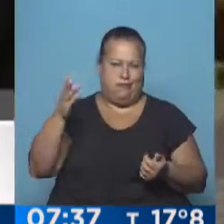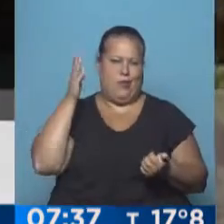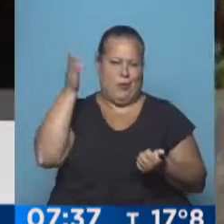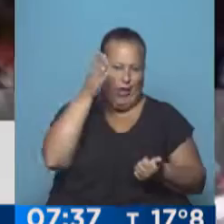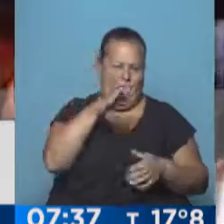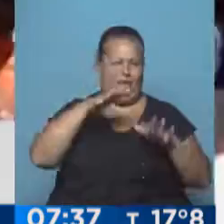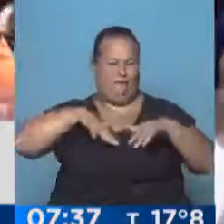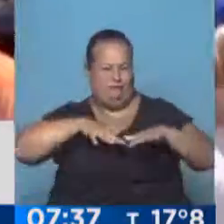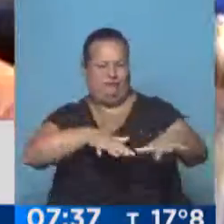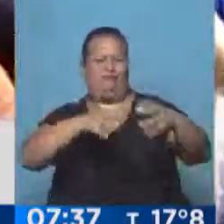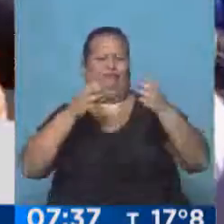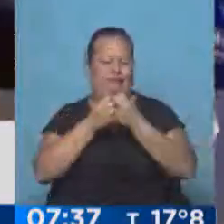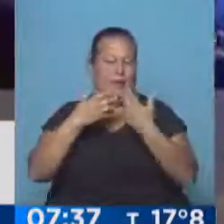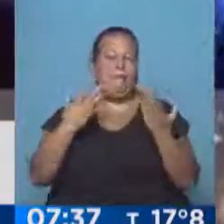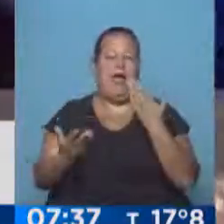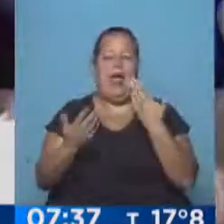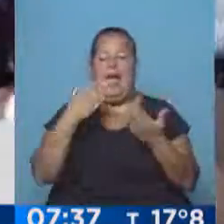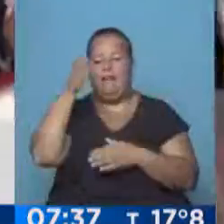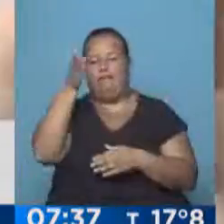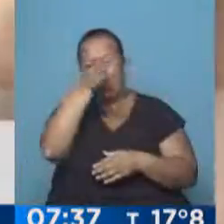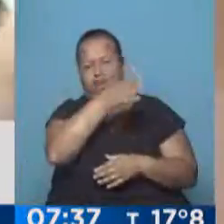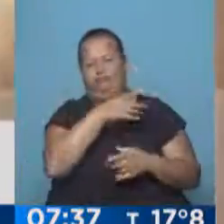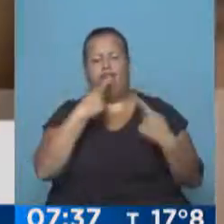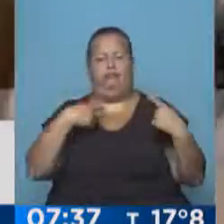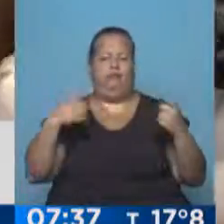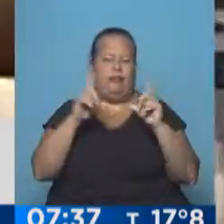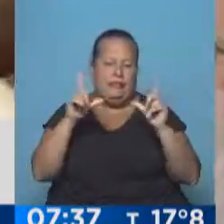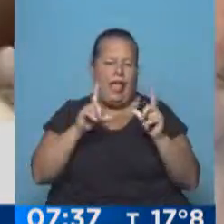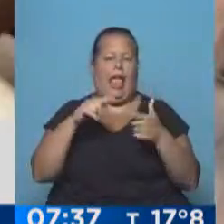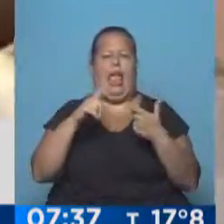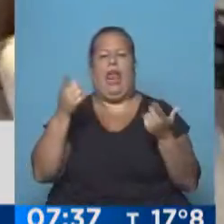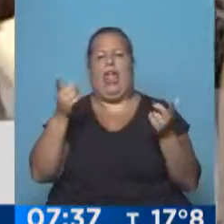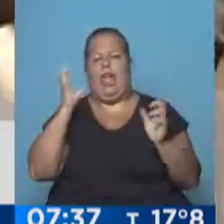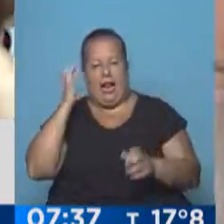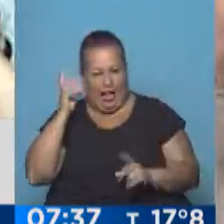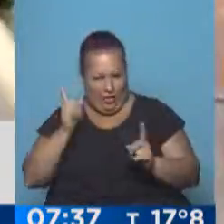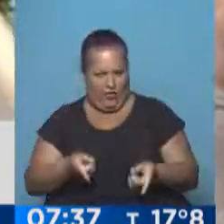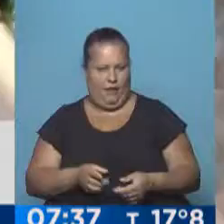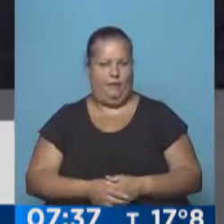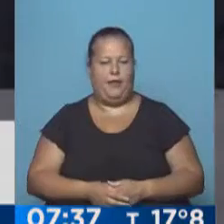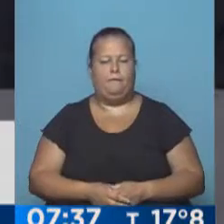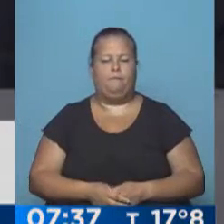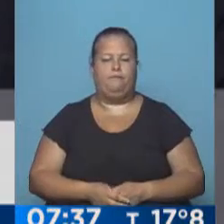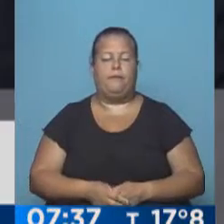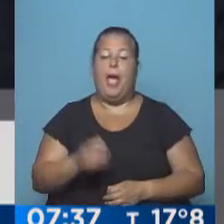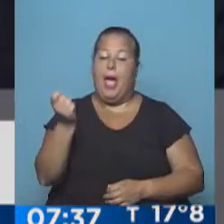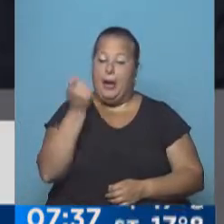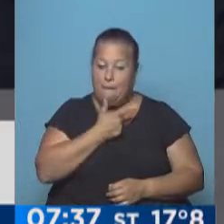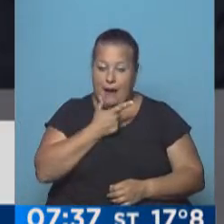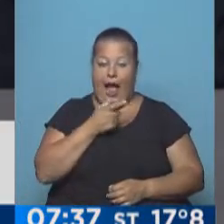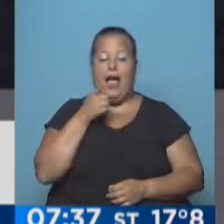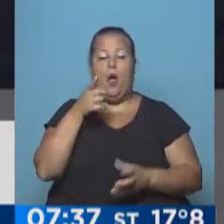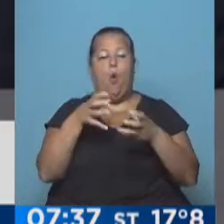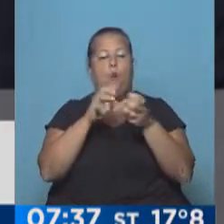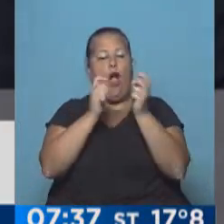recorridos, caravanas y en gran parte con presentaciones en todo tipo de programas de televisión y radio. Mauricio Macri, de